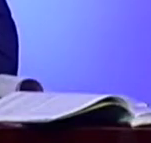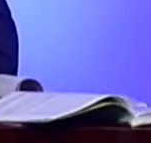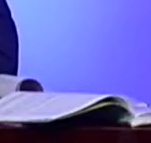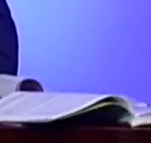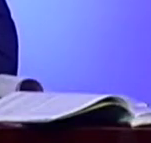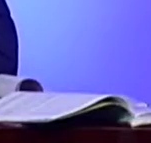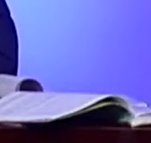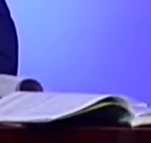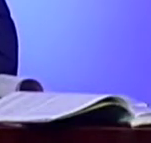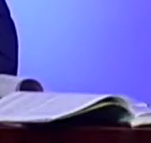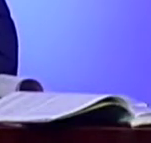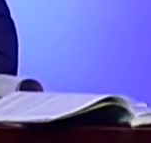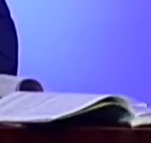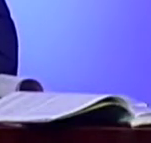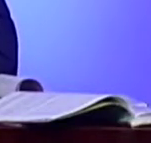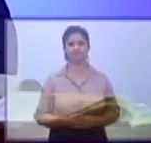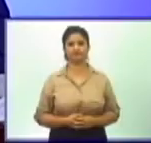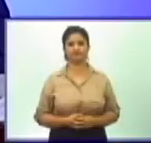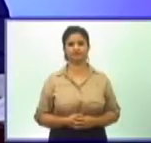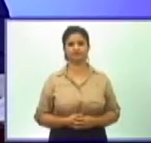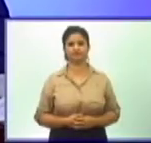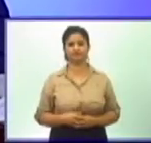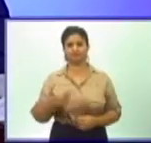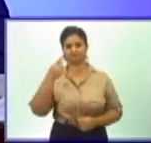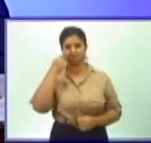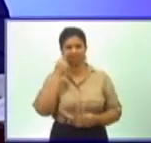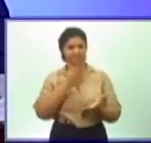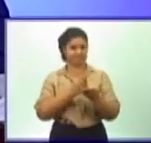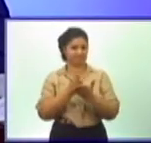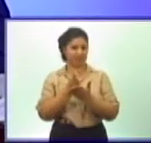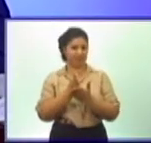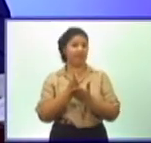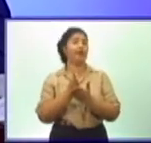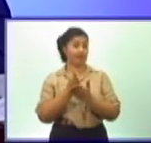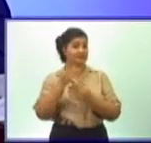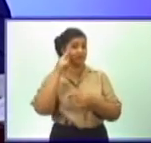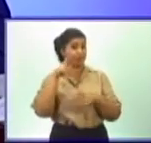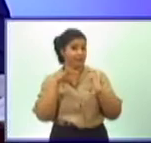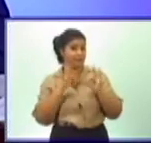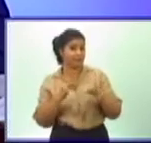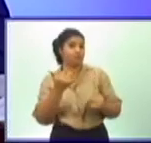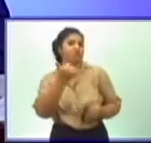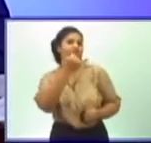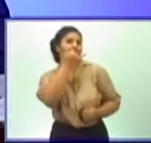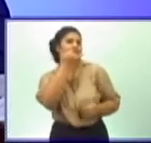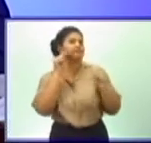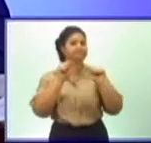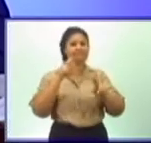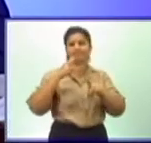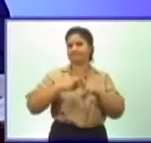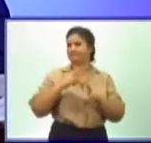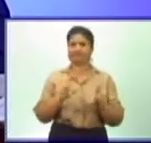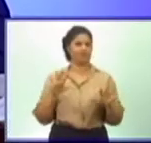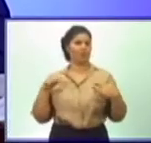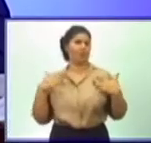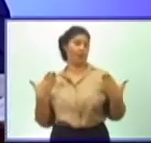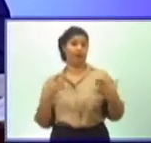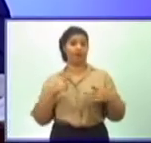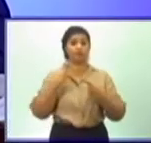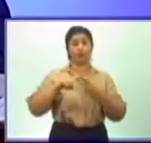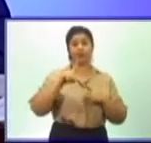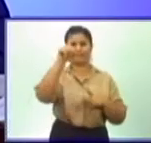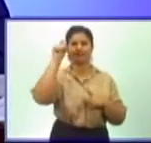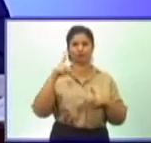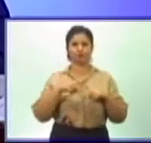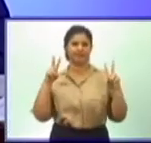Veamos entonces a continuación cuál es este defecto y cuál es el tema de la obra que representa